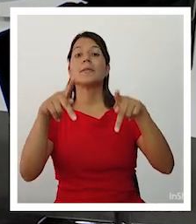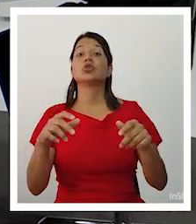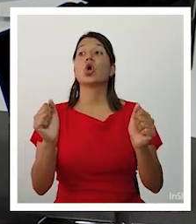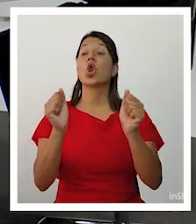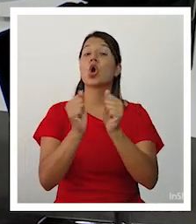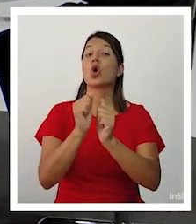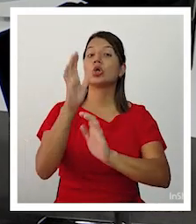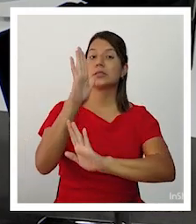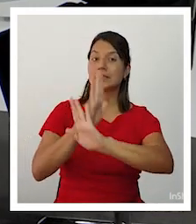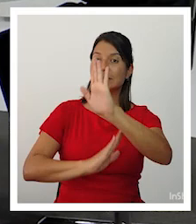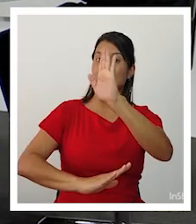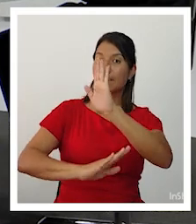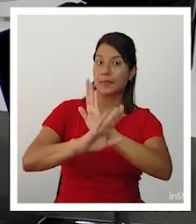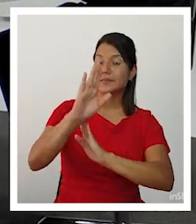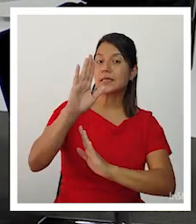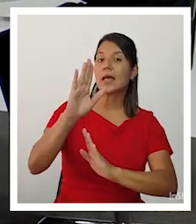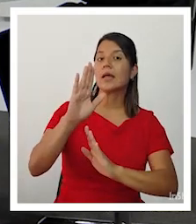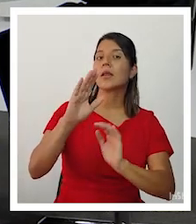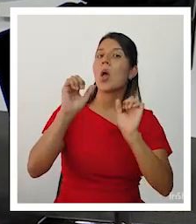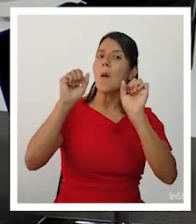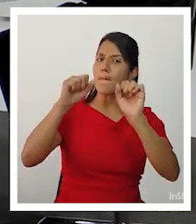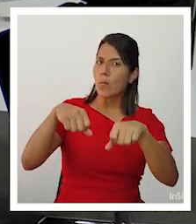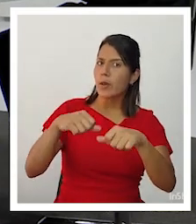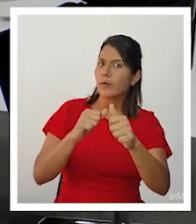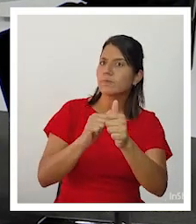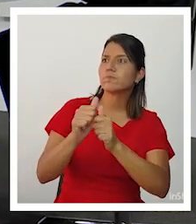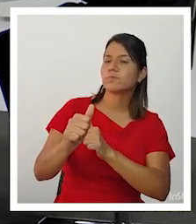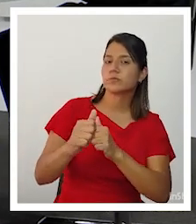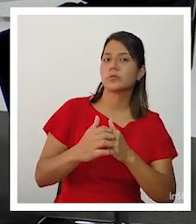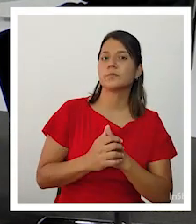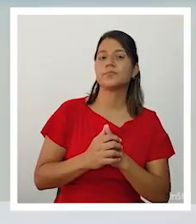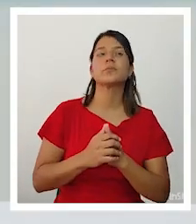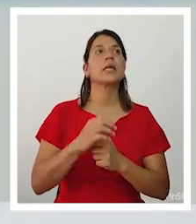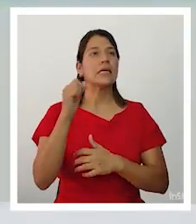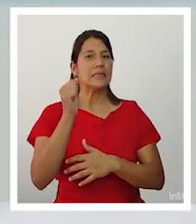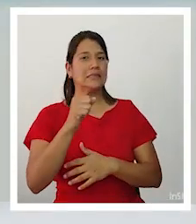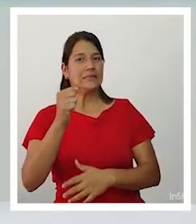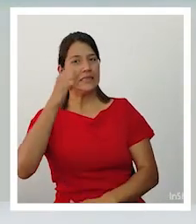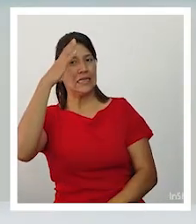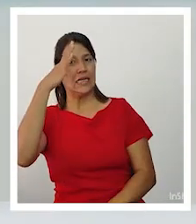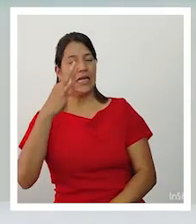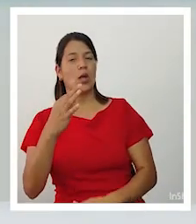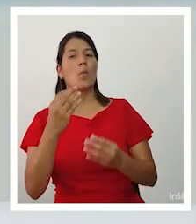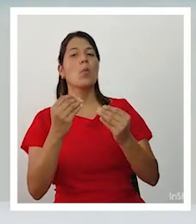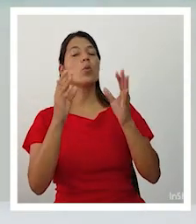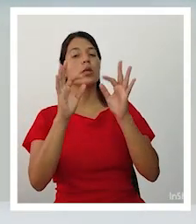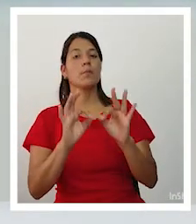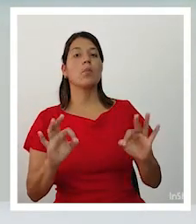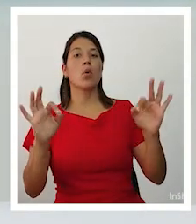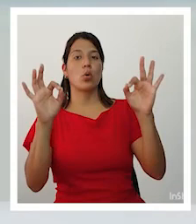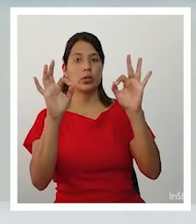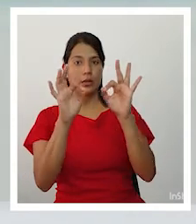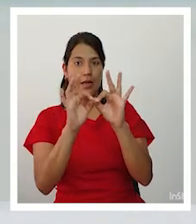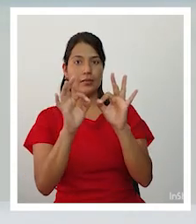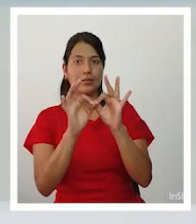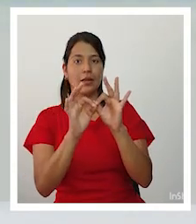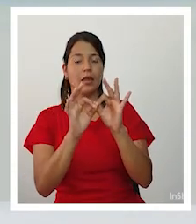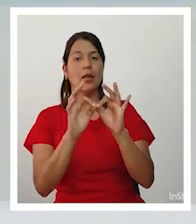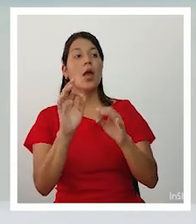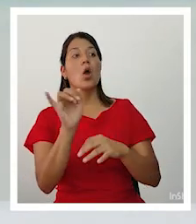alguna discapacidad puedan salir adelante. Sí, creo que aquí es muy importante, ¿verdad? Como